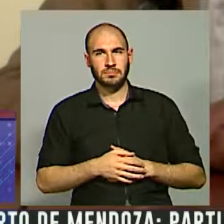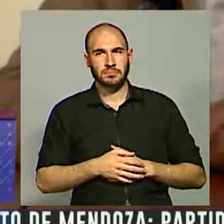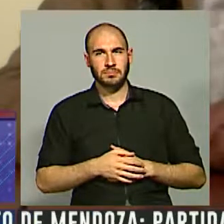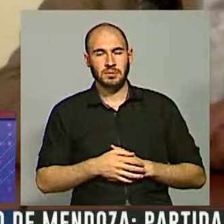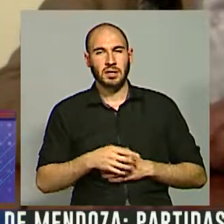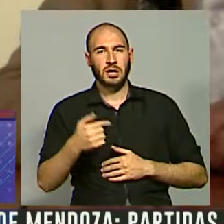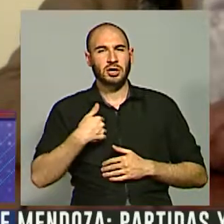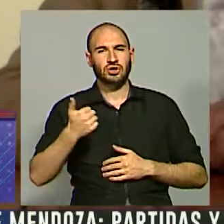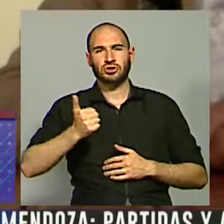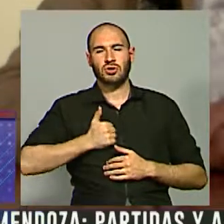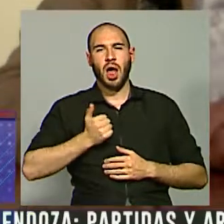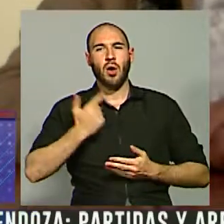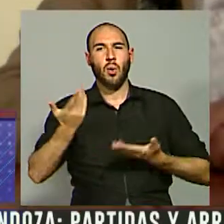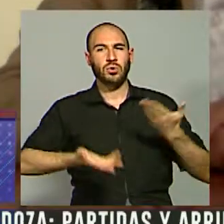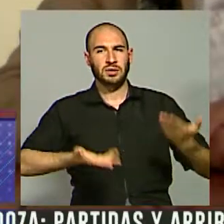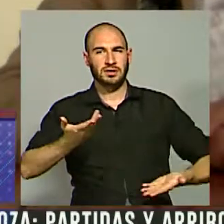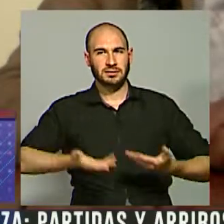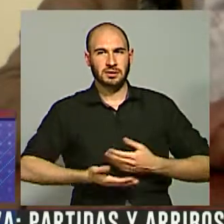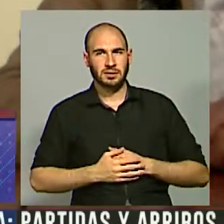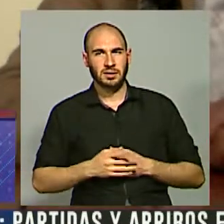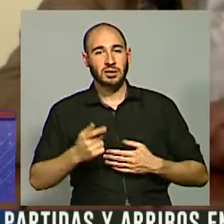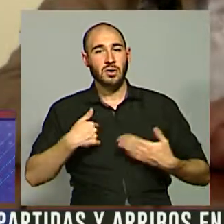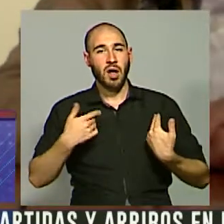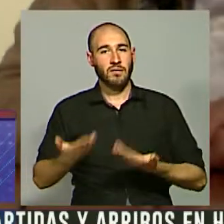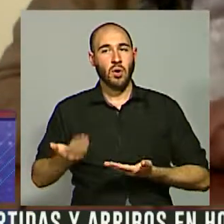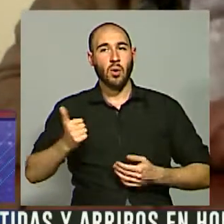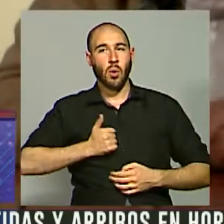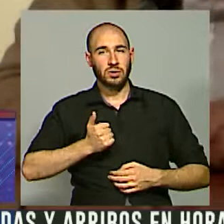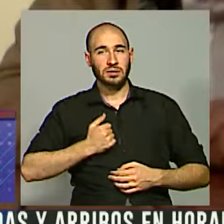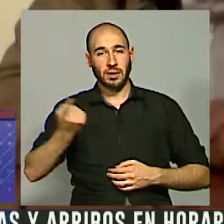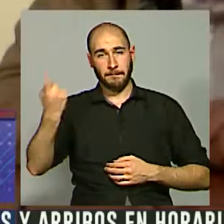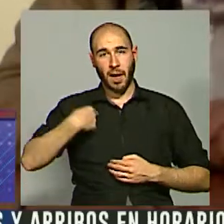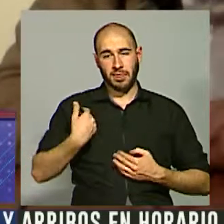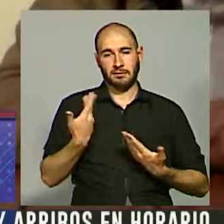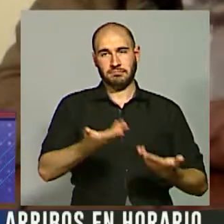Yo soy un soldado de la justicia. Me debo a la justicia, ¿quién me designó?